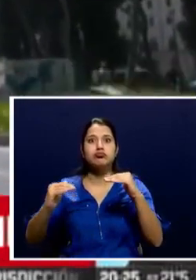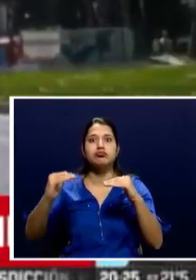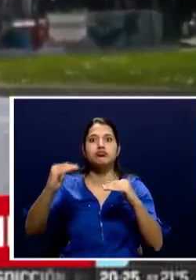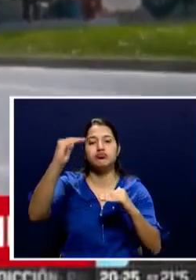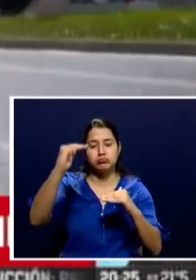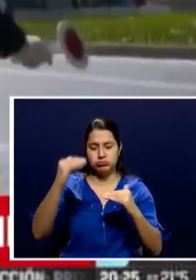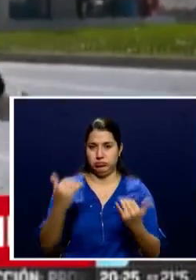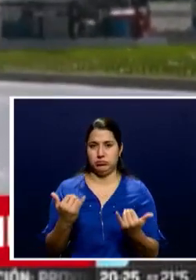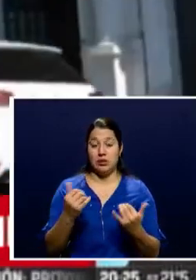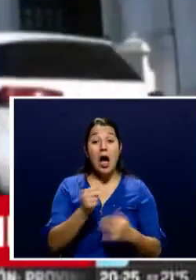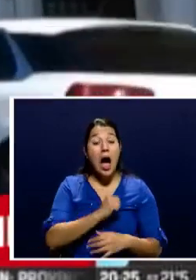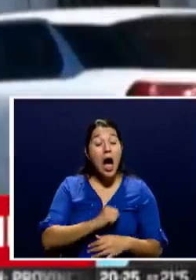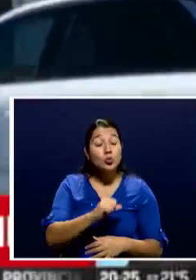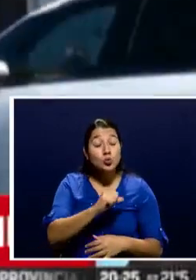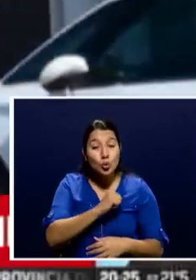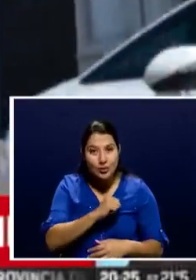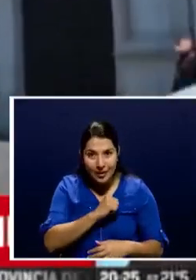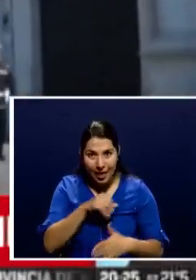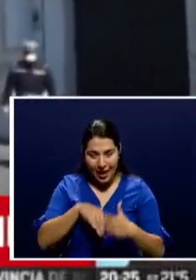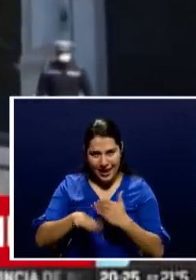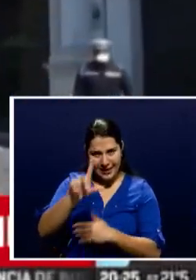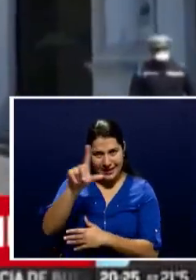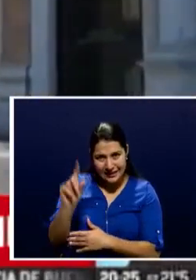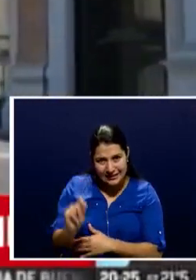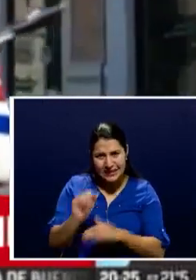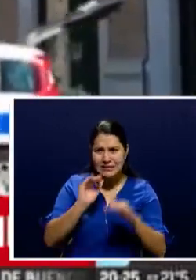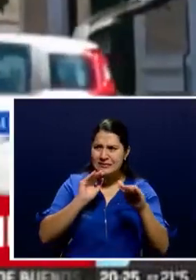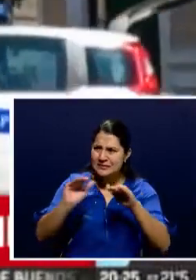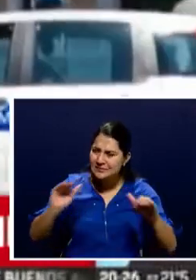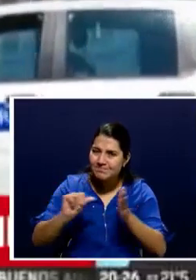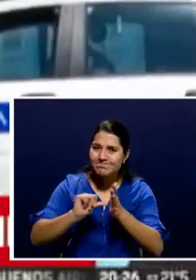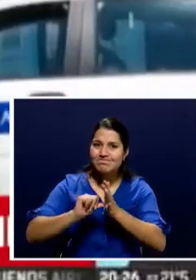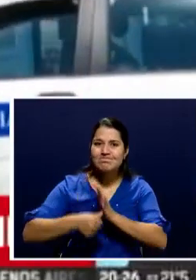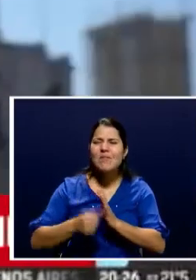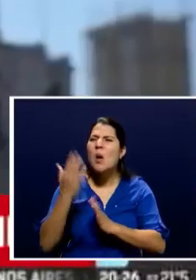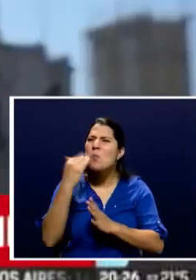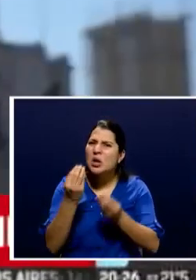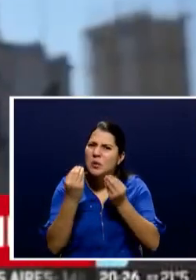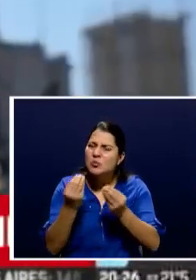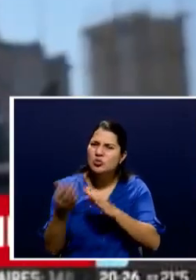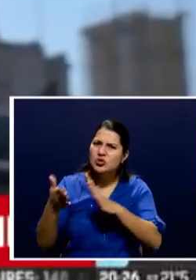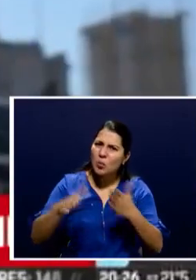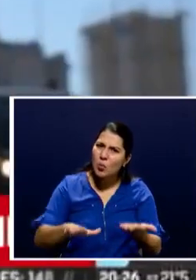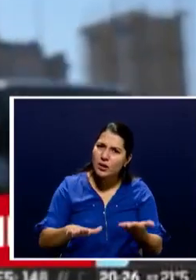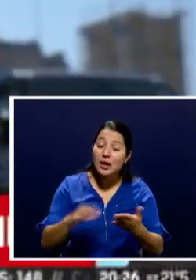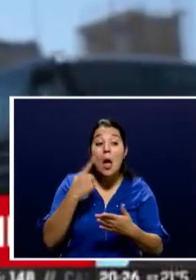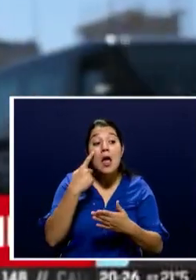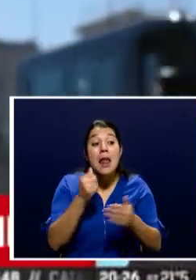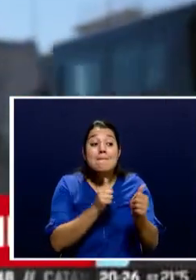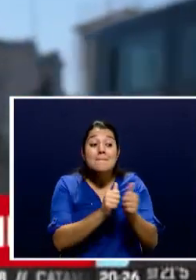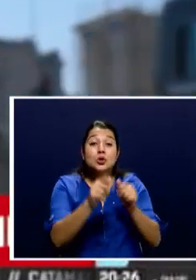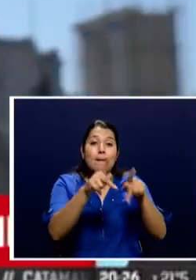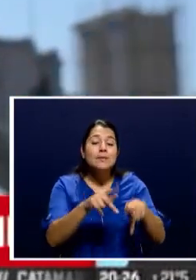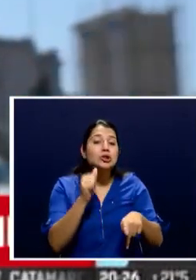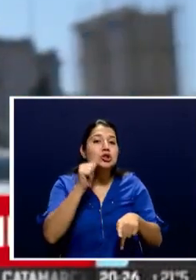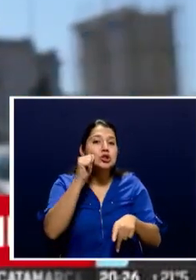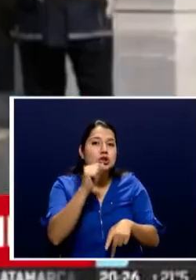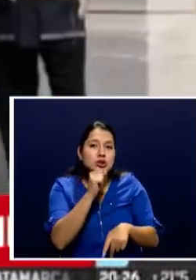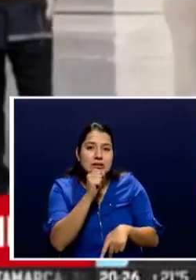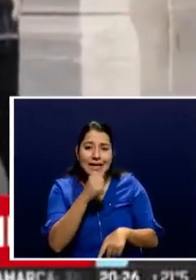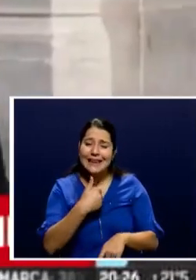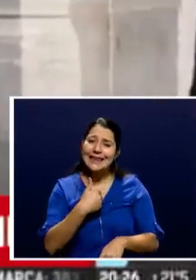las autoridades sanitarias italianas han insistido en que la mayoría de los casos corresponde a personas mayores, entre